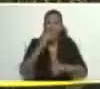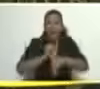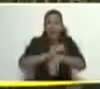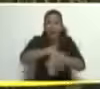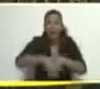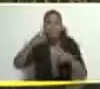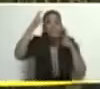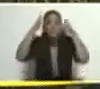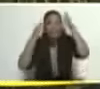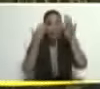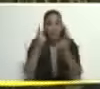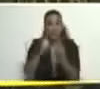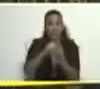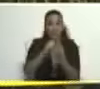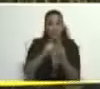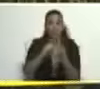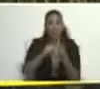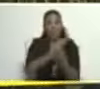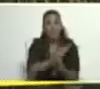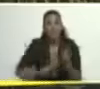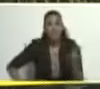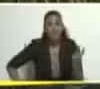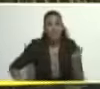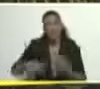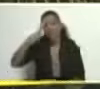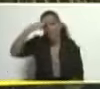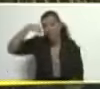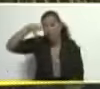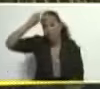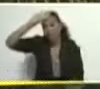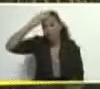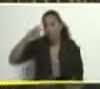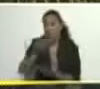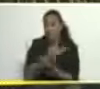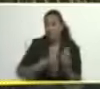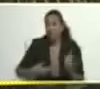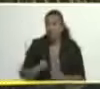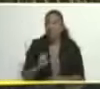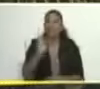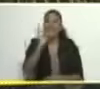Presidente Hugo Chávez y el presidente Fidel Castro.